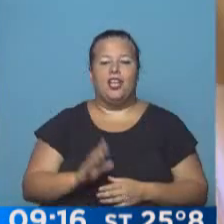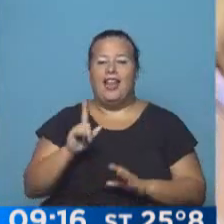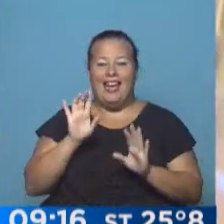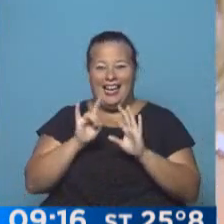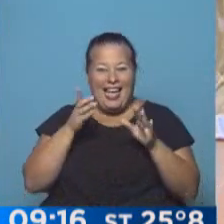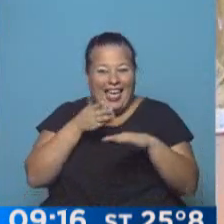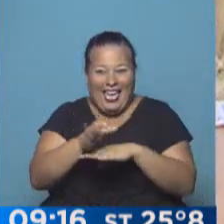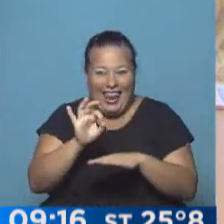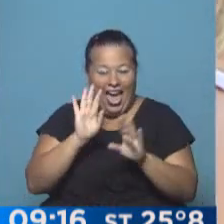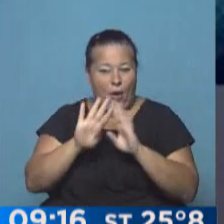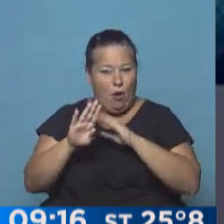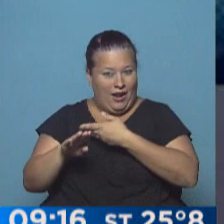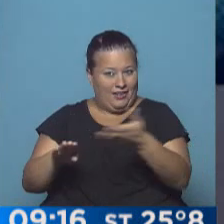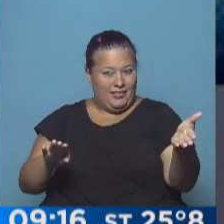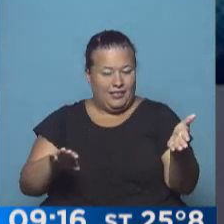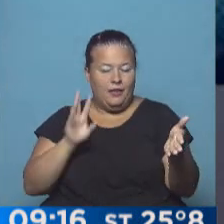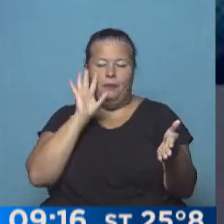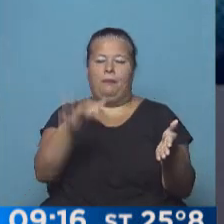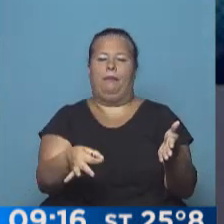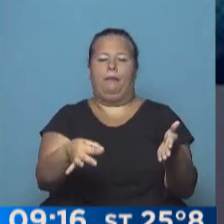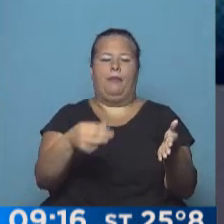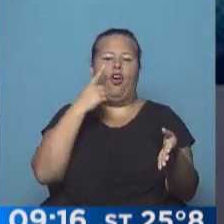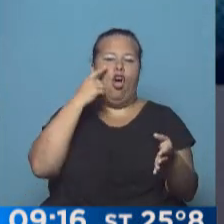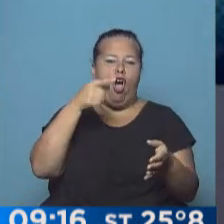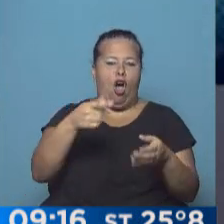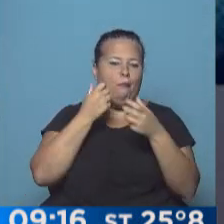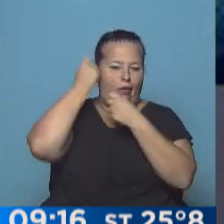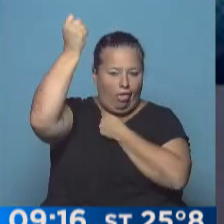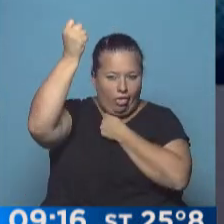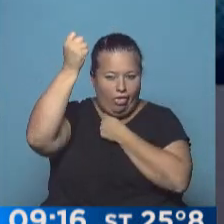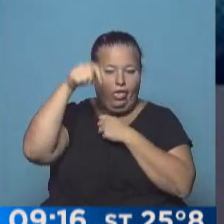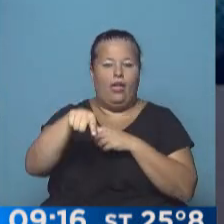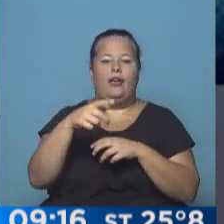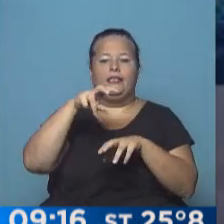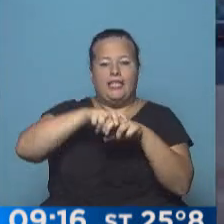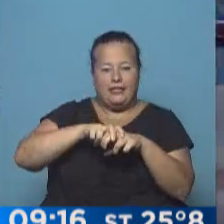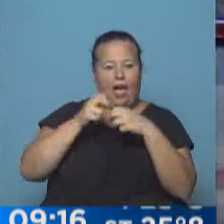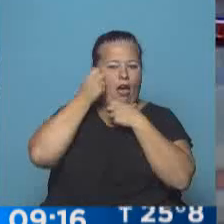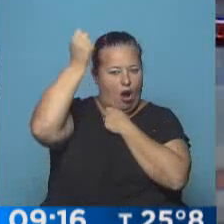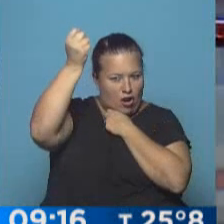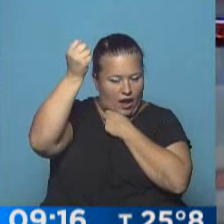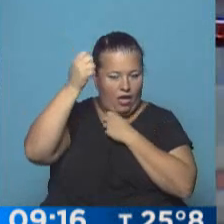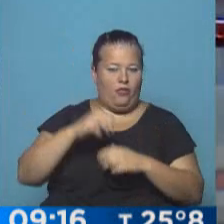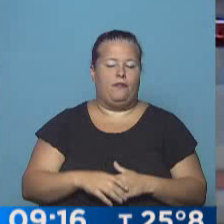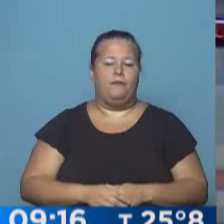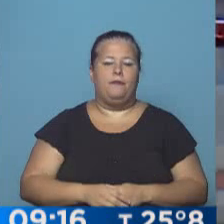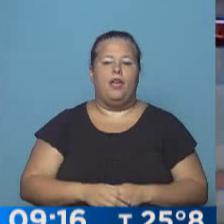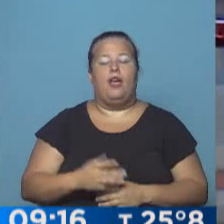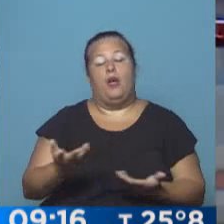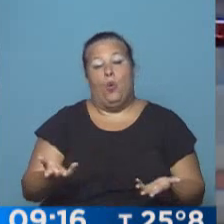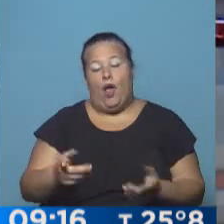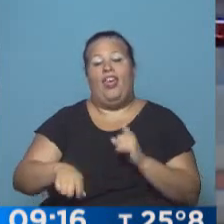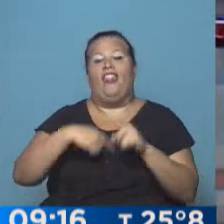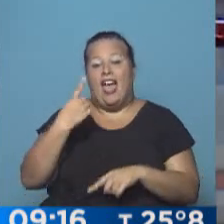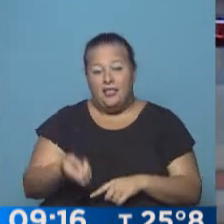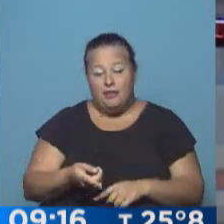siquiera ingresar a la vivienda, se ve el hombre ahorcado, sentado y ahorcado. Y bueno, y